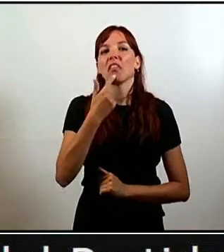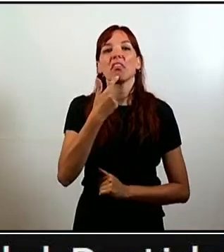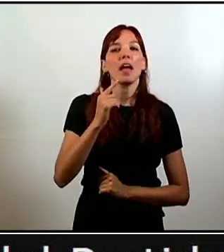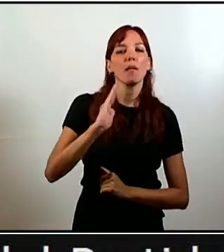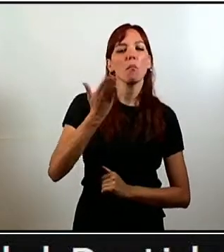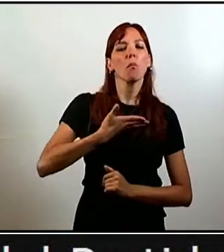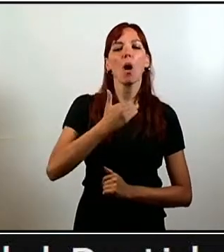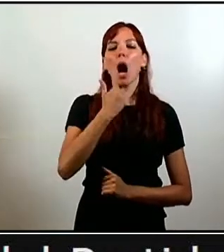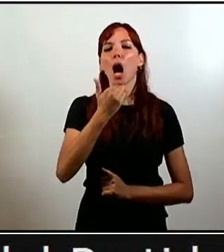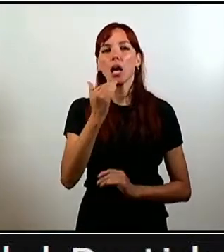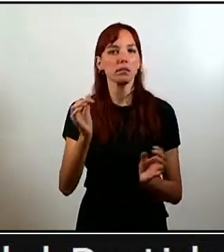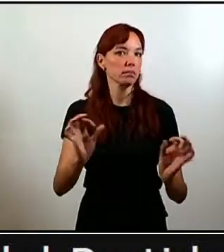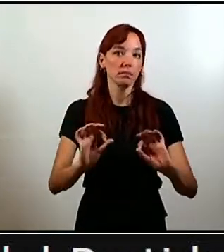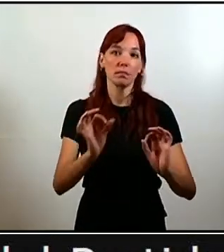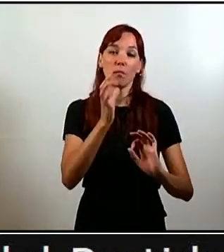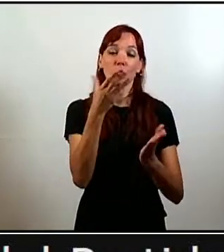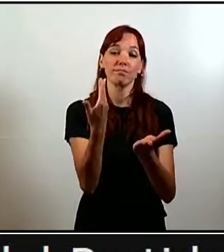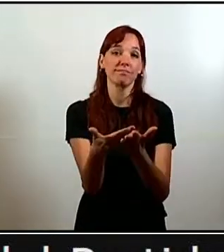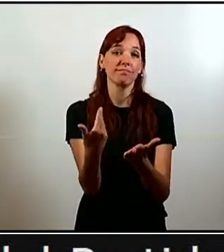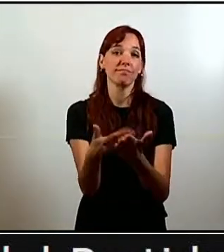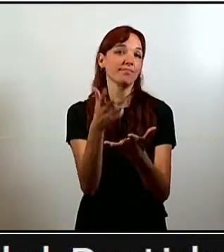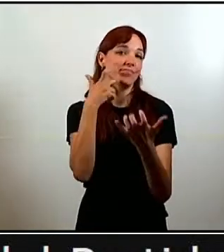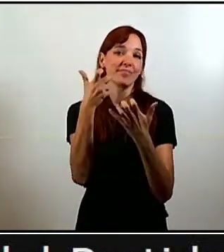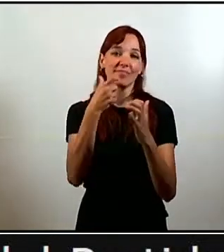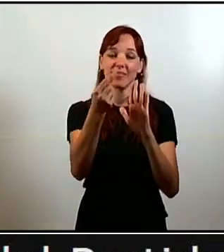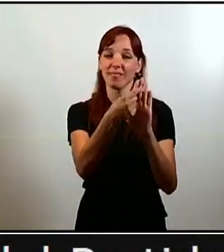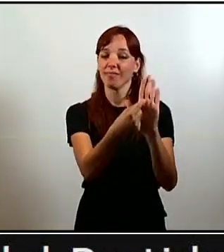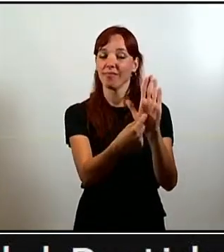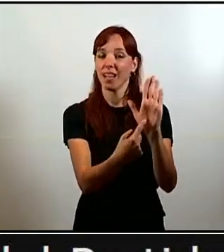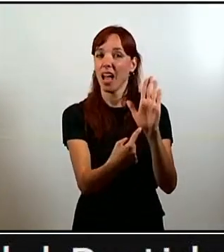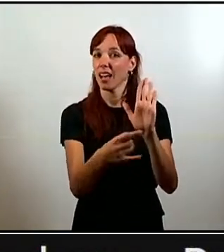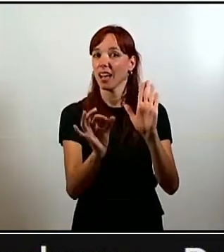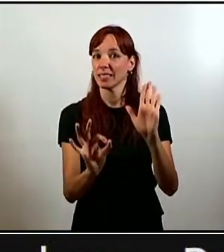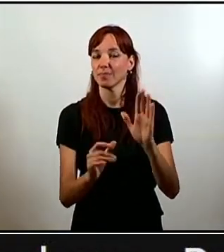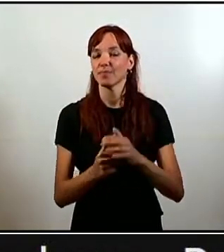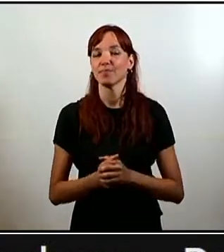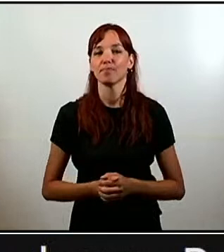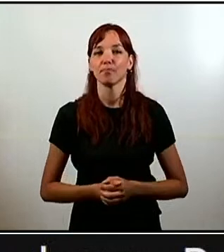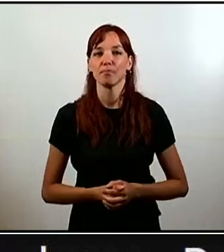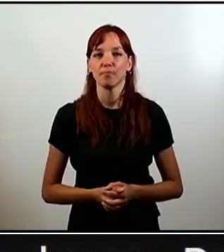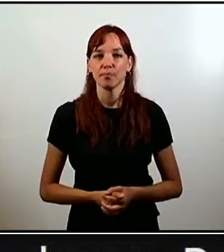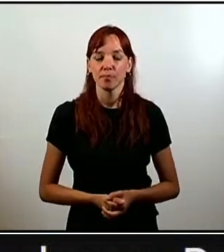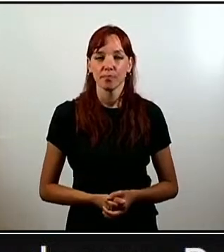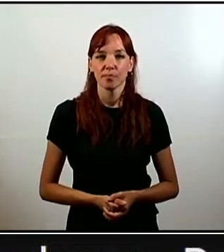porque los datos son los que son y están a disposición de todo el mundo.